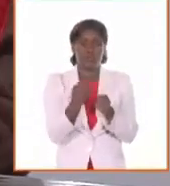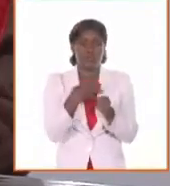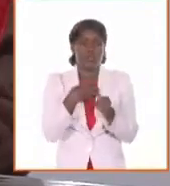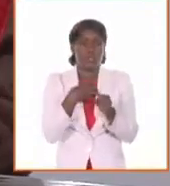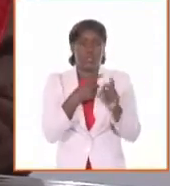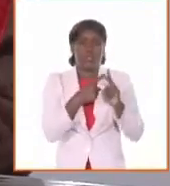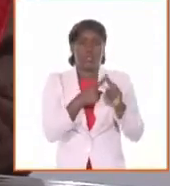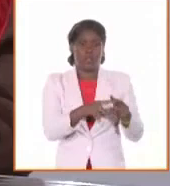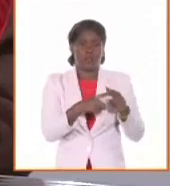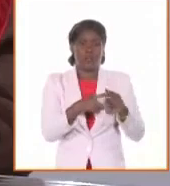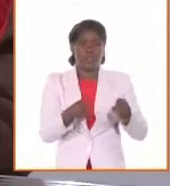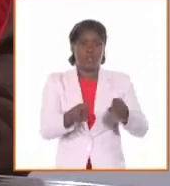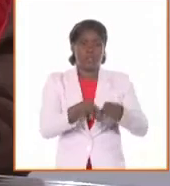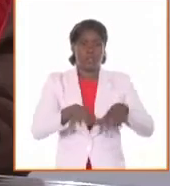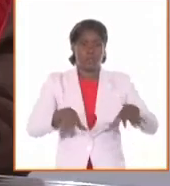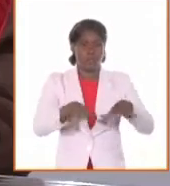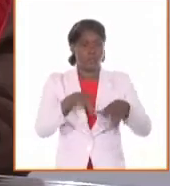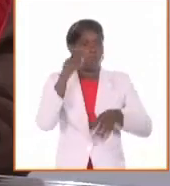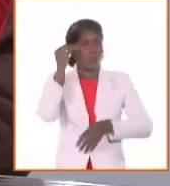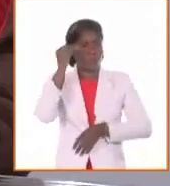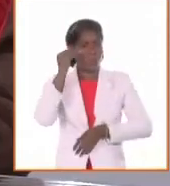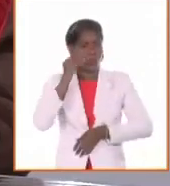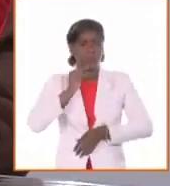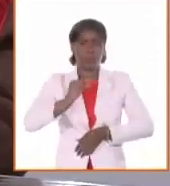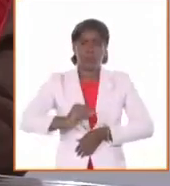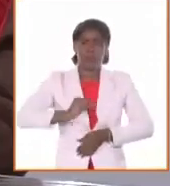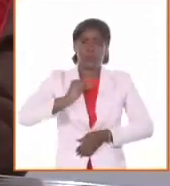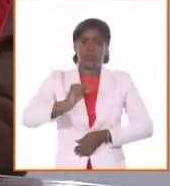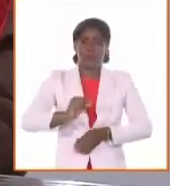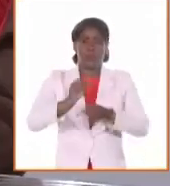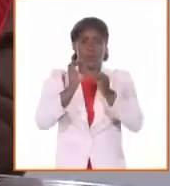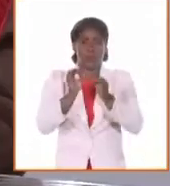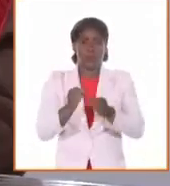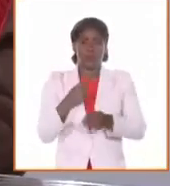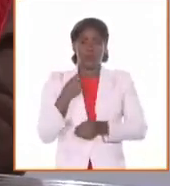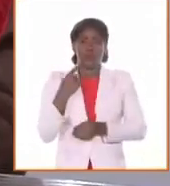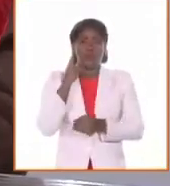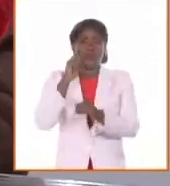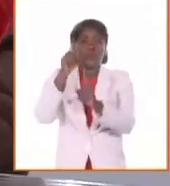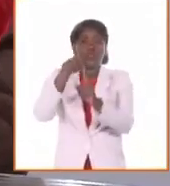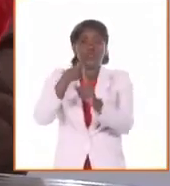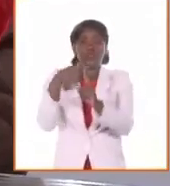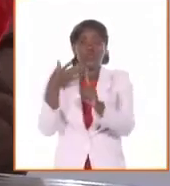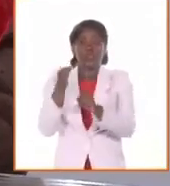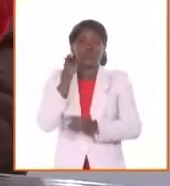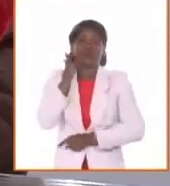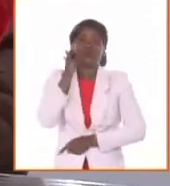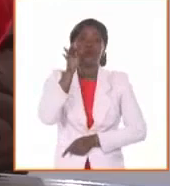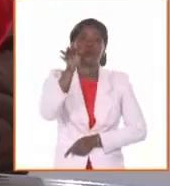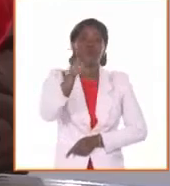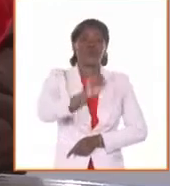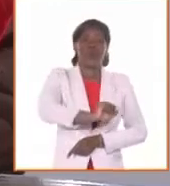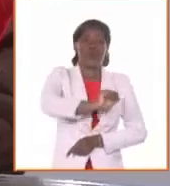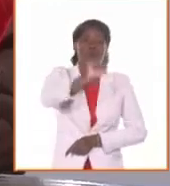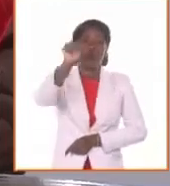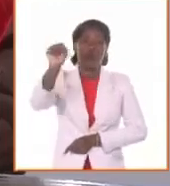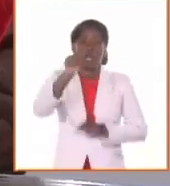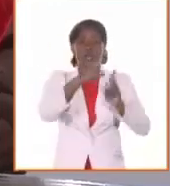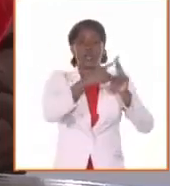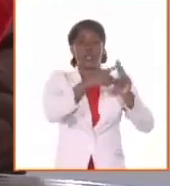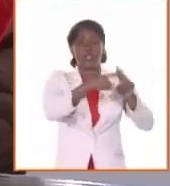problemas y que realmente nuestra aspiración es en un futuro cuando ya logremos esa transformación